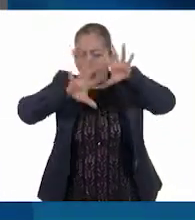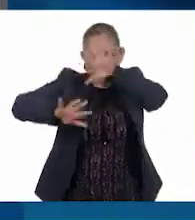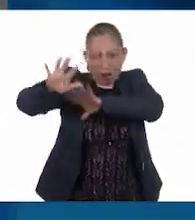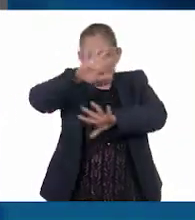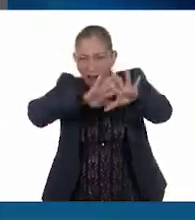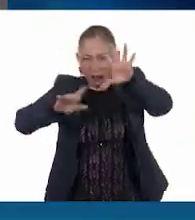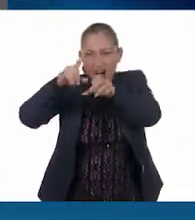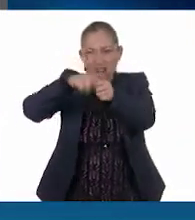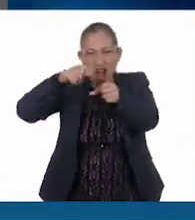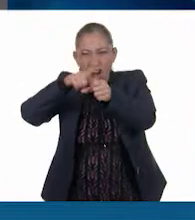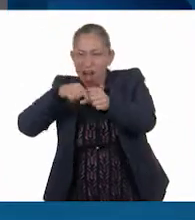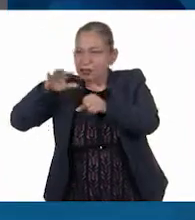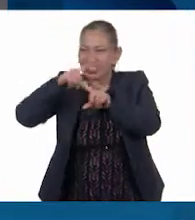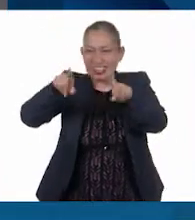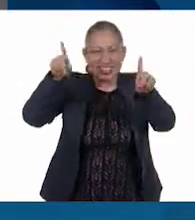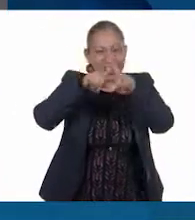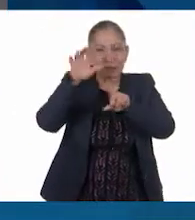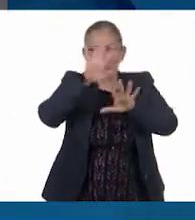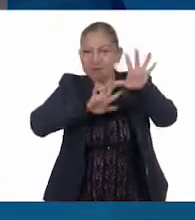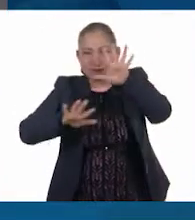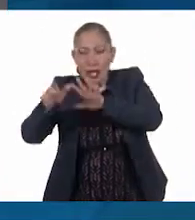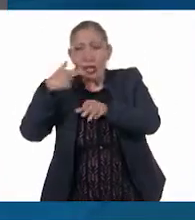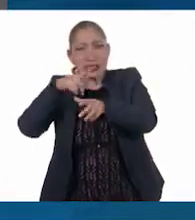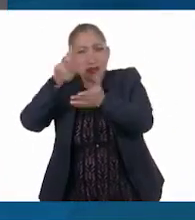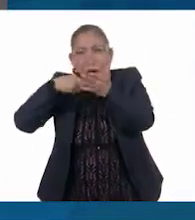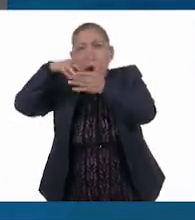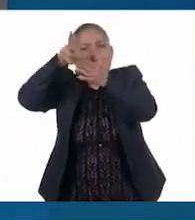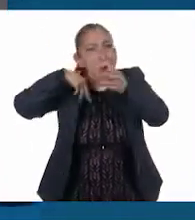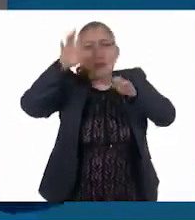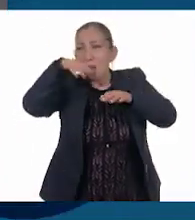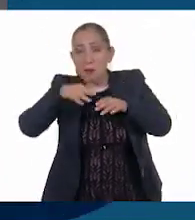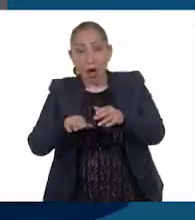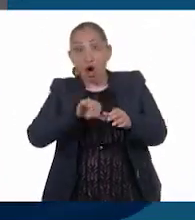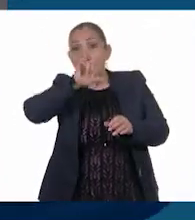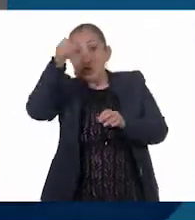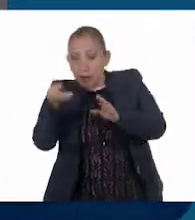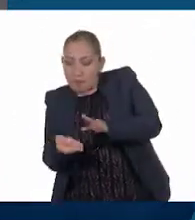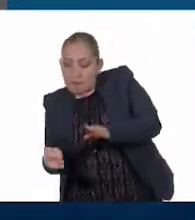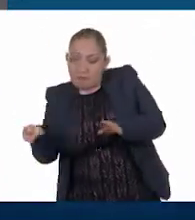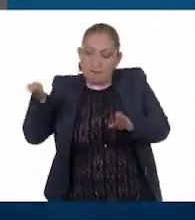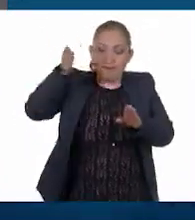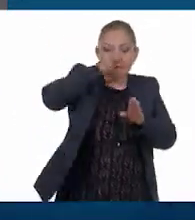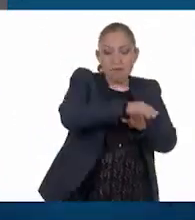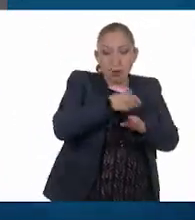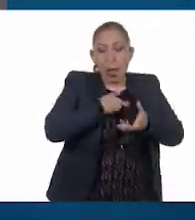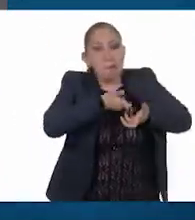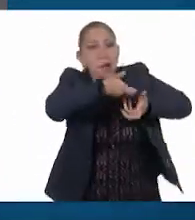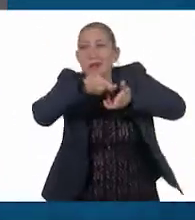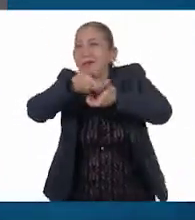hizo distintos colores. Siguió pintando, pintando. Se fue a la siguiente página pintando.